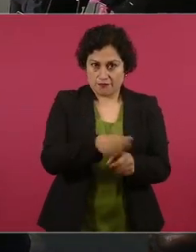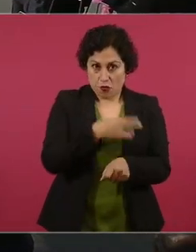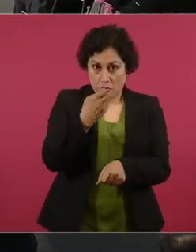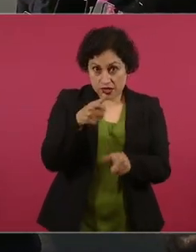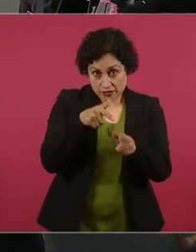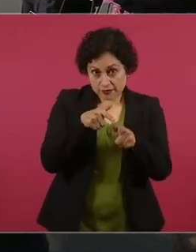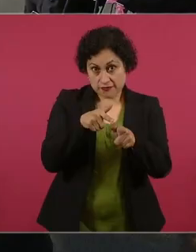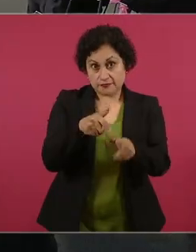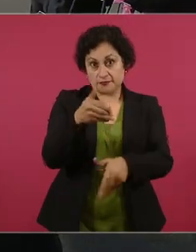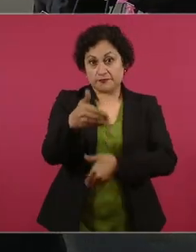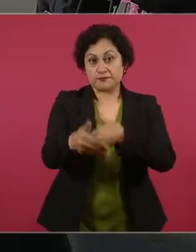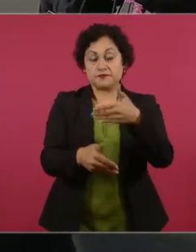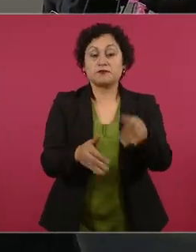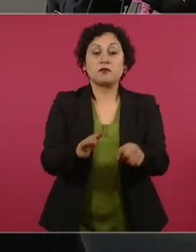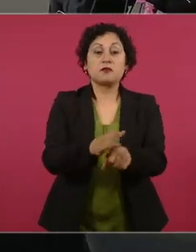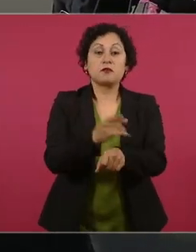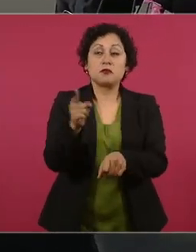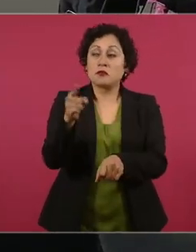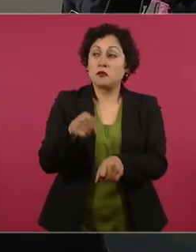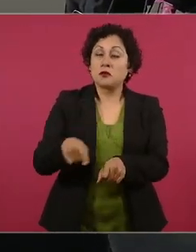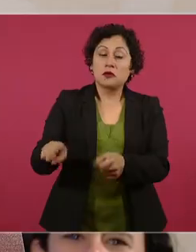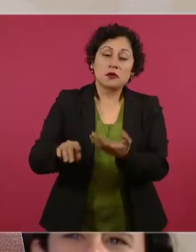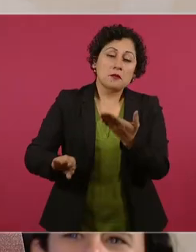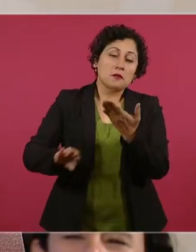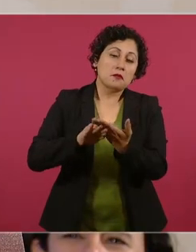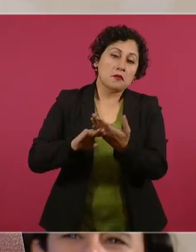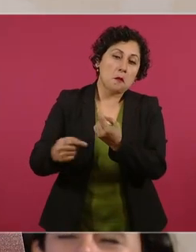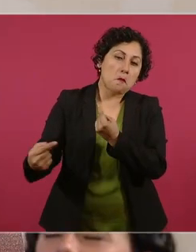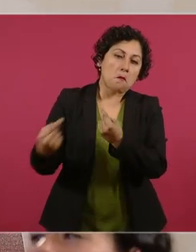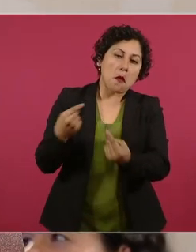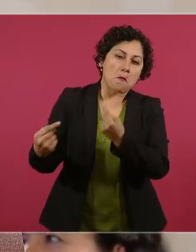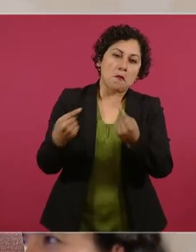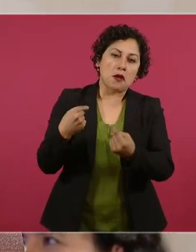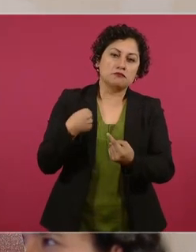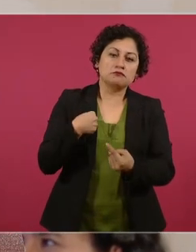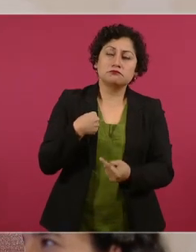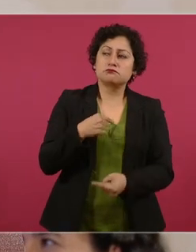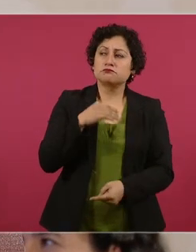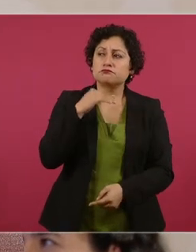entre más me golpean, más digno me siento.